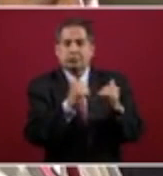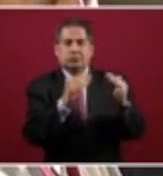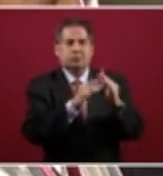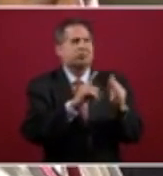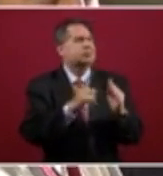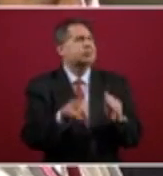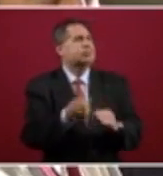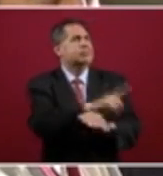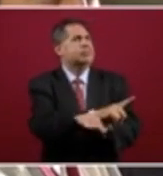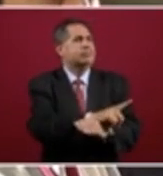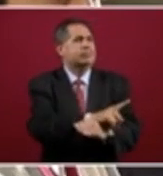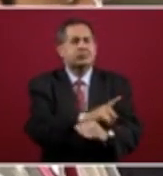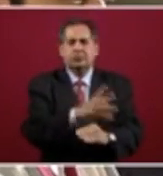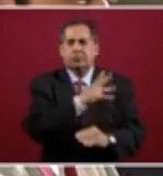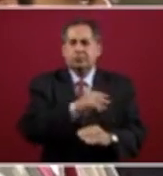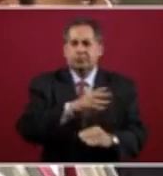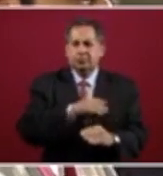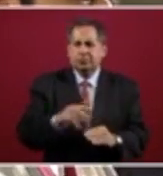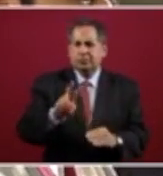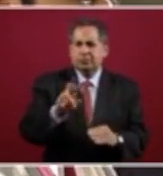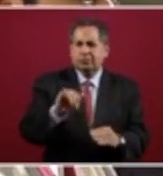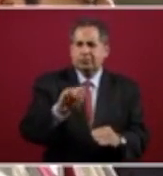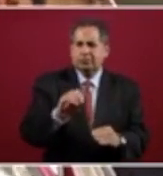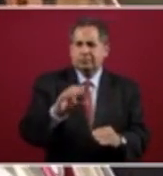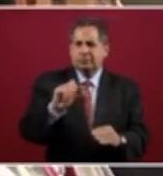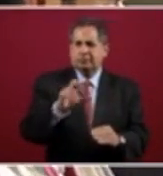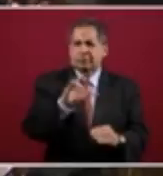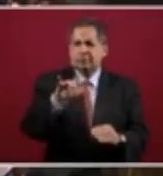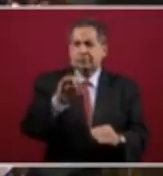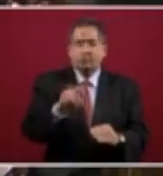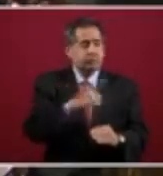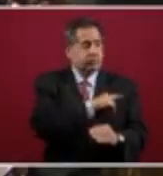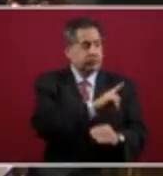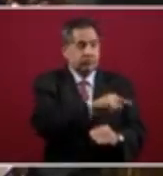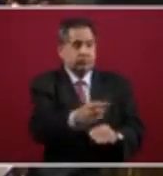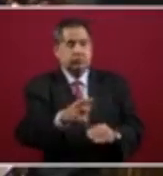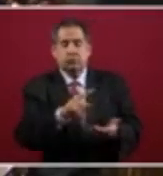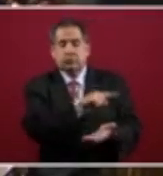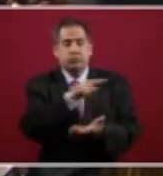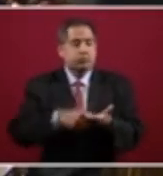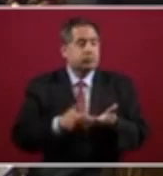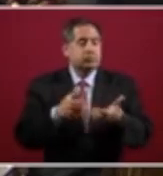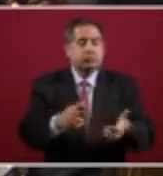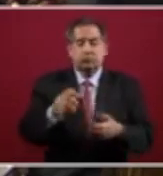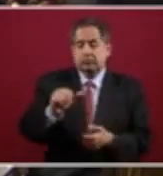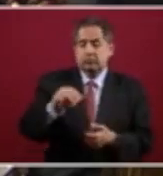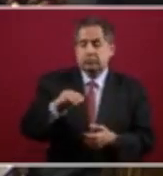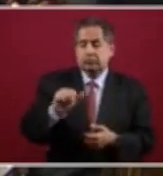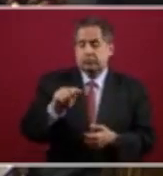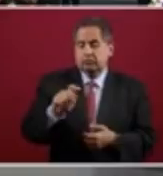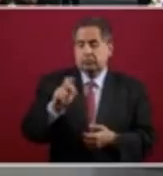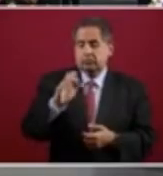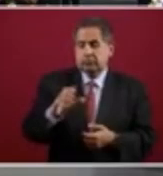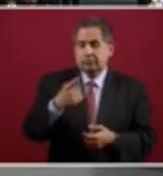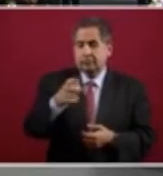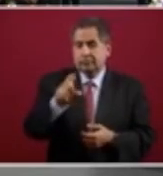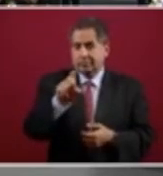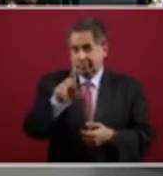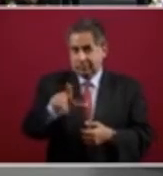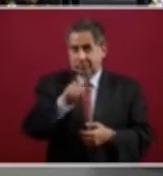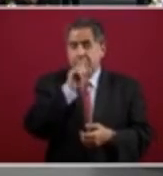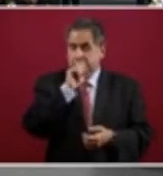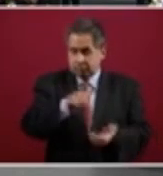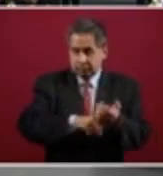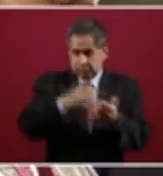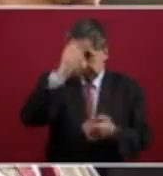hijo de Amado Carrillo, de Vicente Carrillo Leiva, que está en Ametepec 137, también en las Lomas de Chapultepec, para que